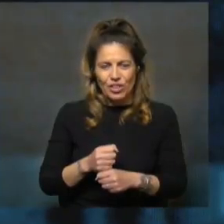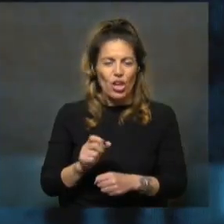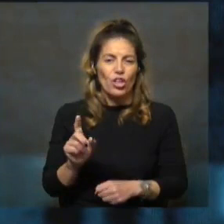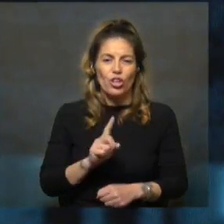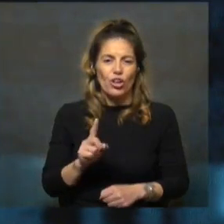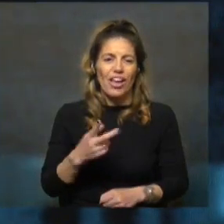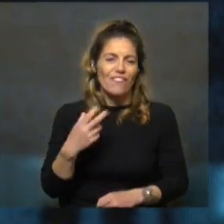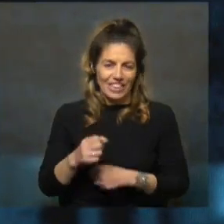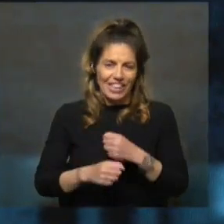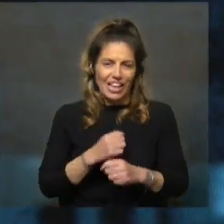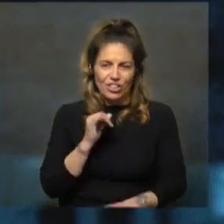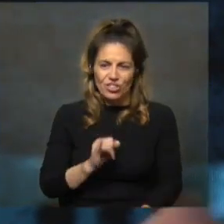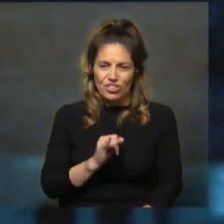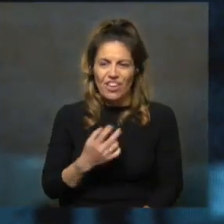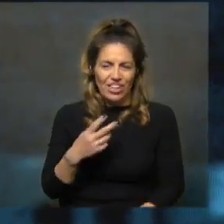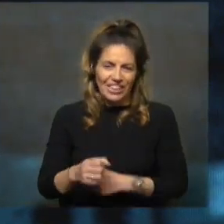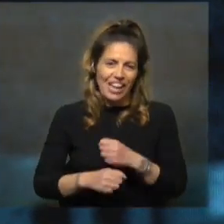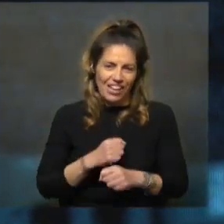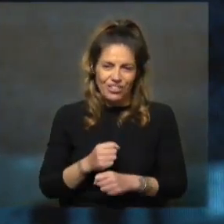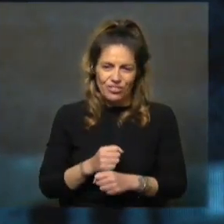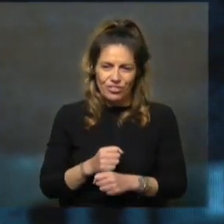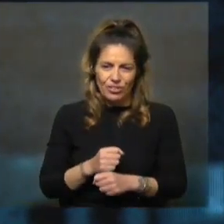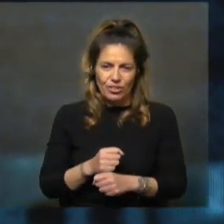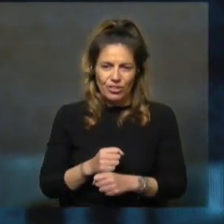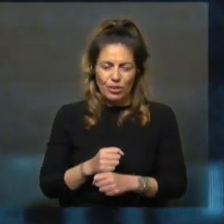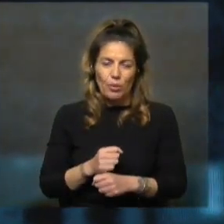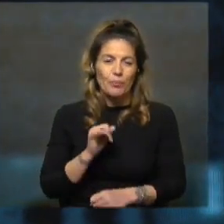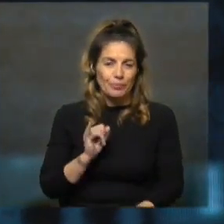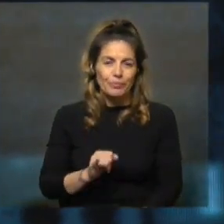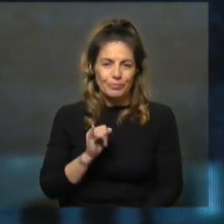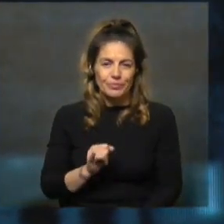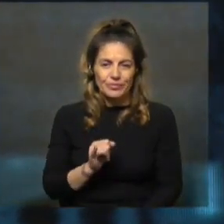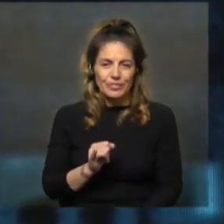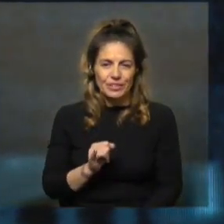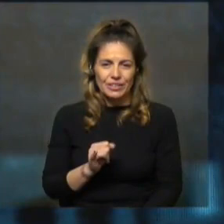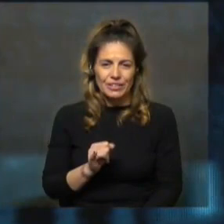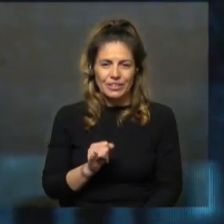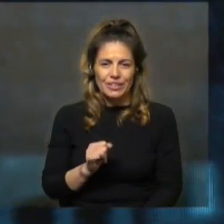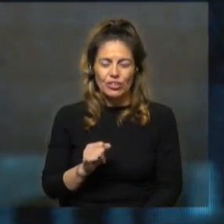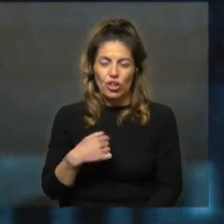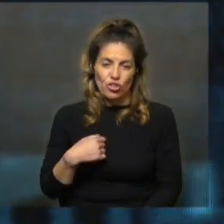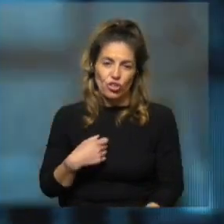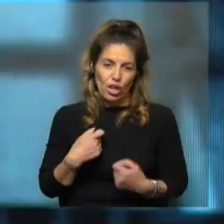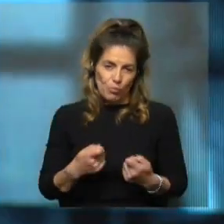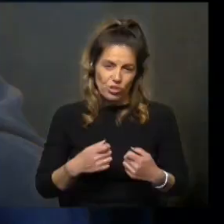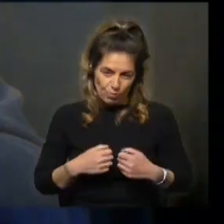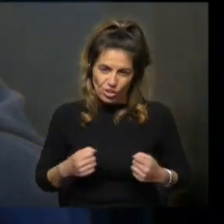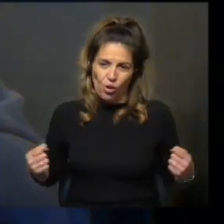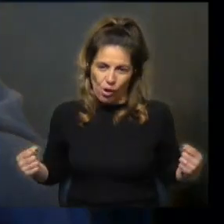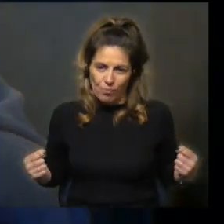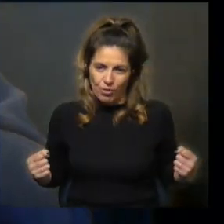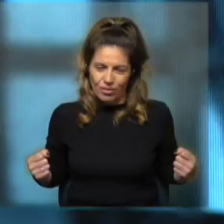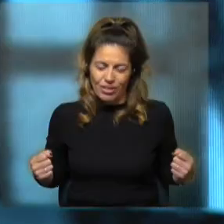éramos 20 añeros tenían 20 años sí Bueno está bien Nosotros le pusimos el cuerpo no es verdad pusimos